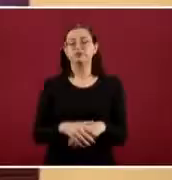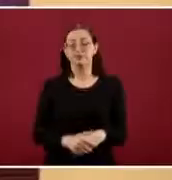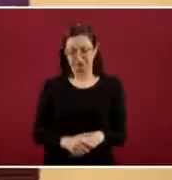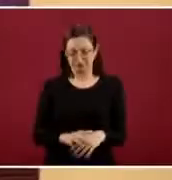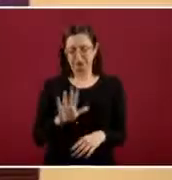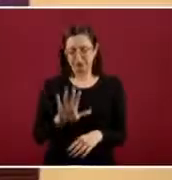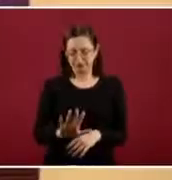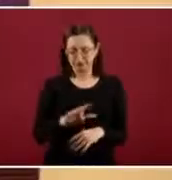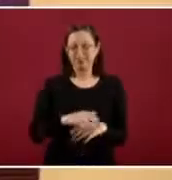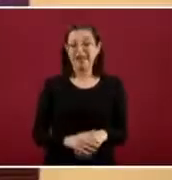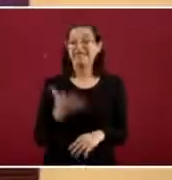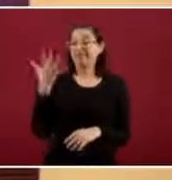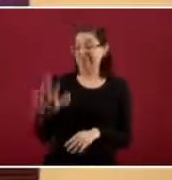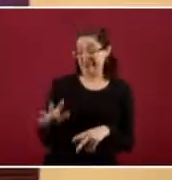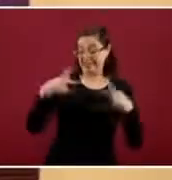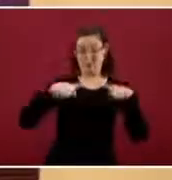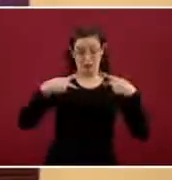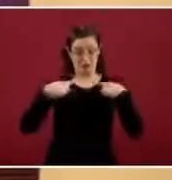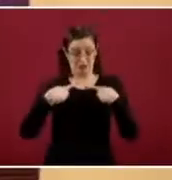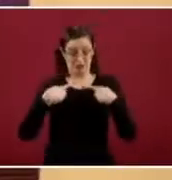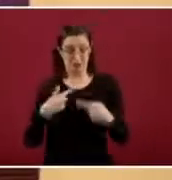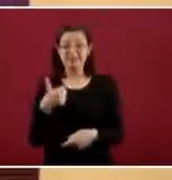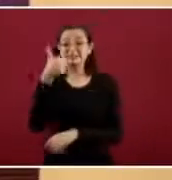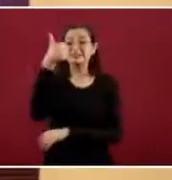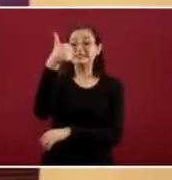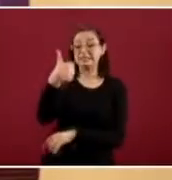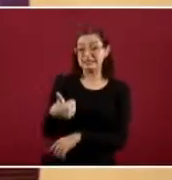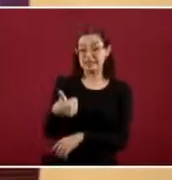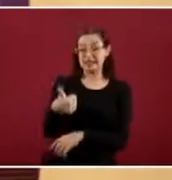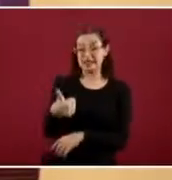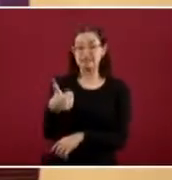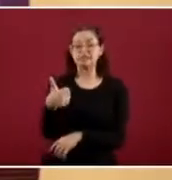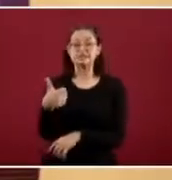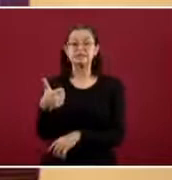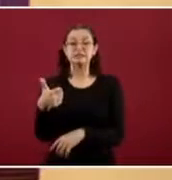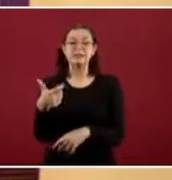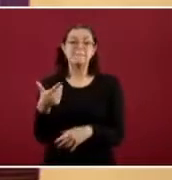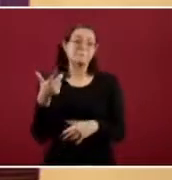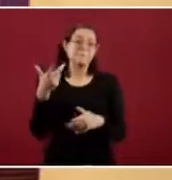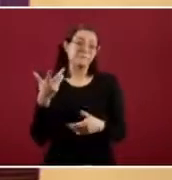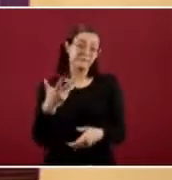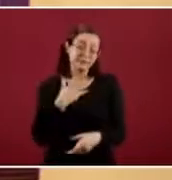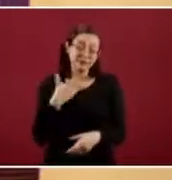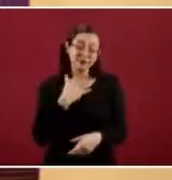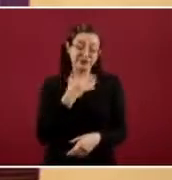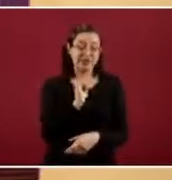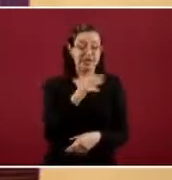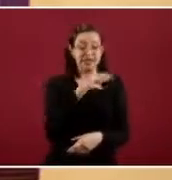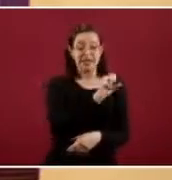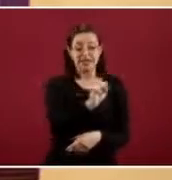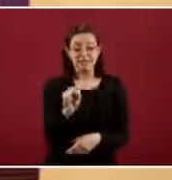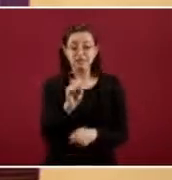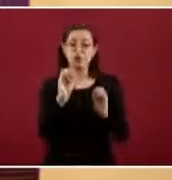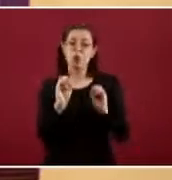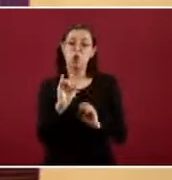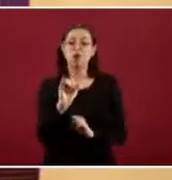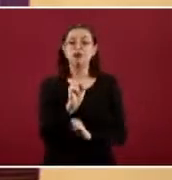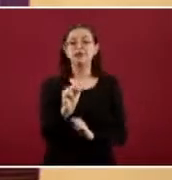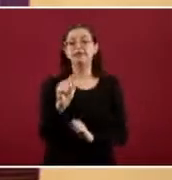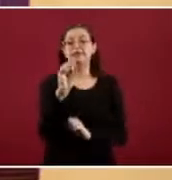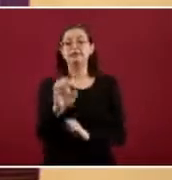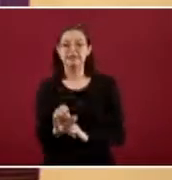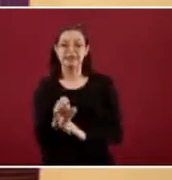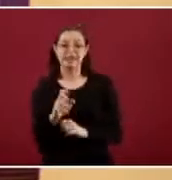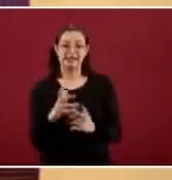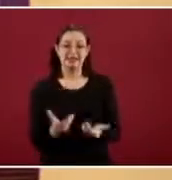bien 6 de cada 10 personas tienen seguros, digamos, prestaciones y tienen también un contrato formal. Es